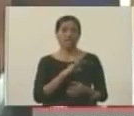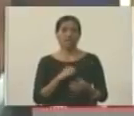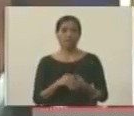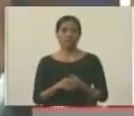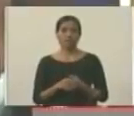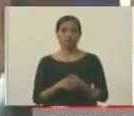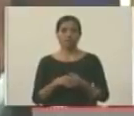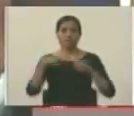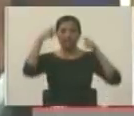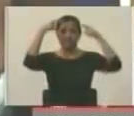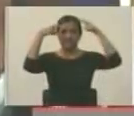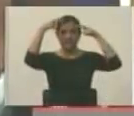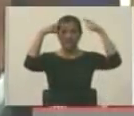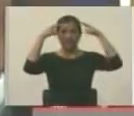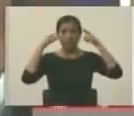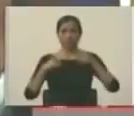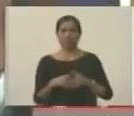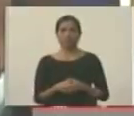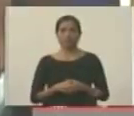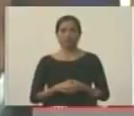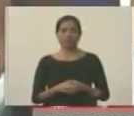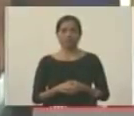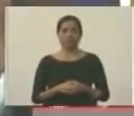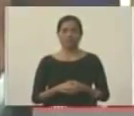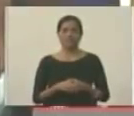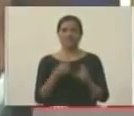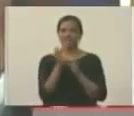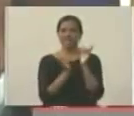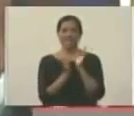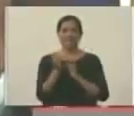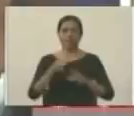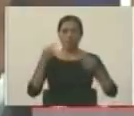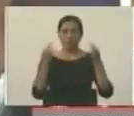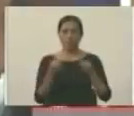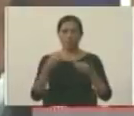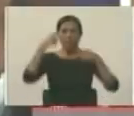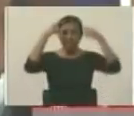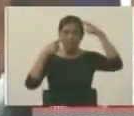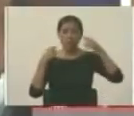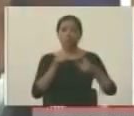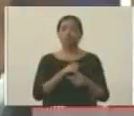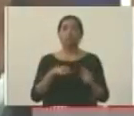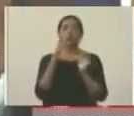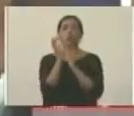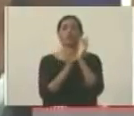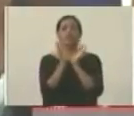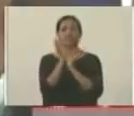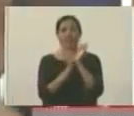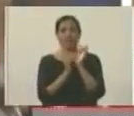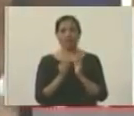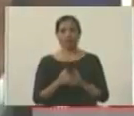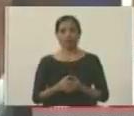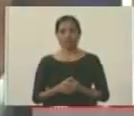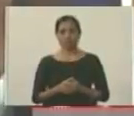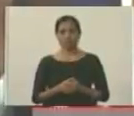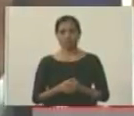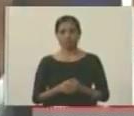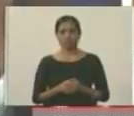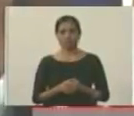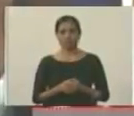Chavismo. El chavismo. El cristianismo, el chavismo puro. El chavismo. Los chavistas somos los cristianos. El chavismo. De